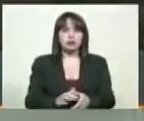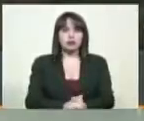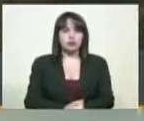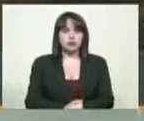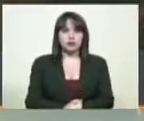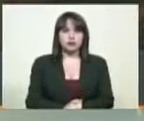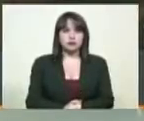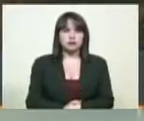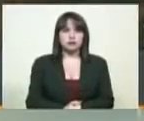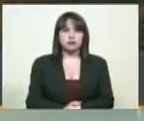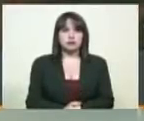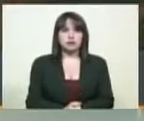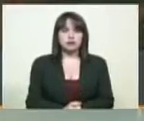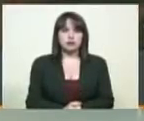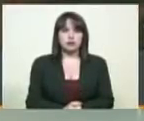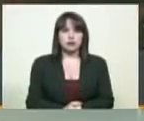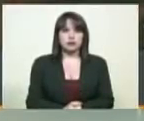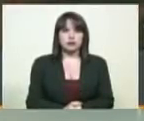revitalizada